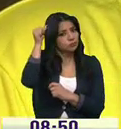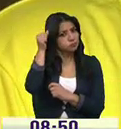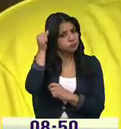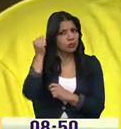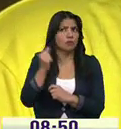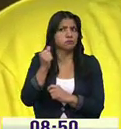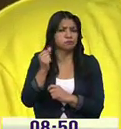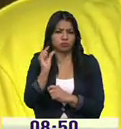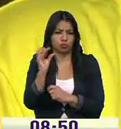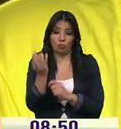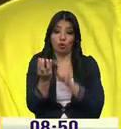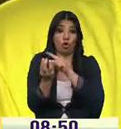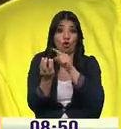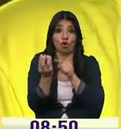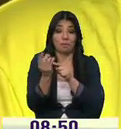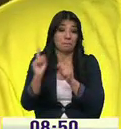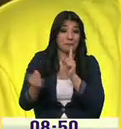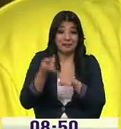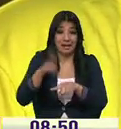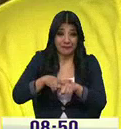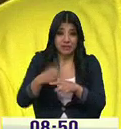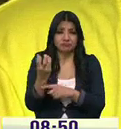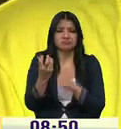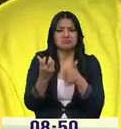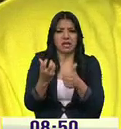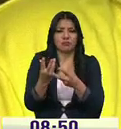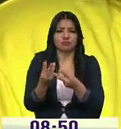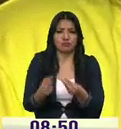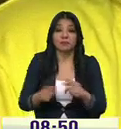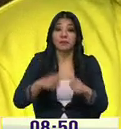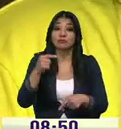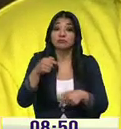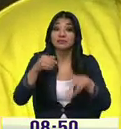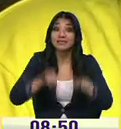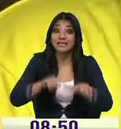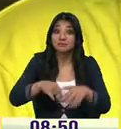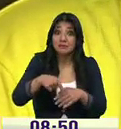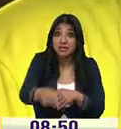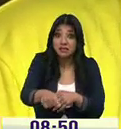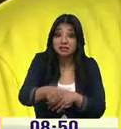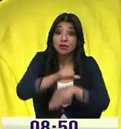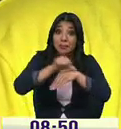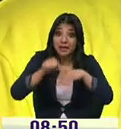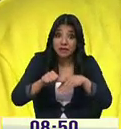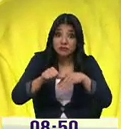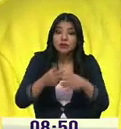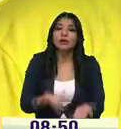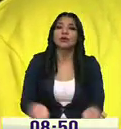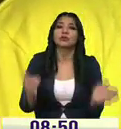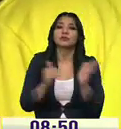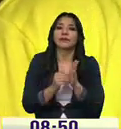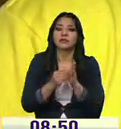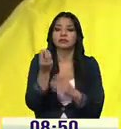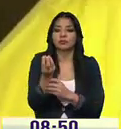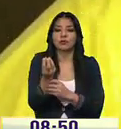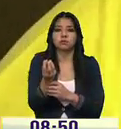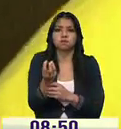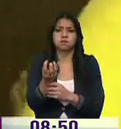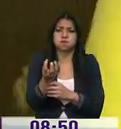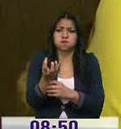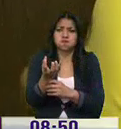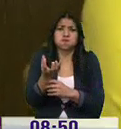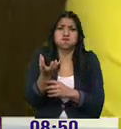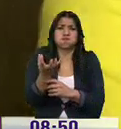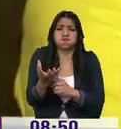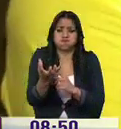que le operaron, fue todo bien, pero a los 6 meses de esta cirugía, a él se le creció 3 veces